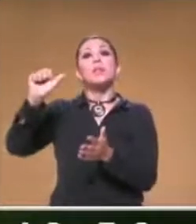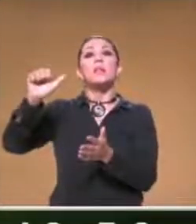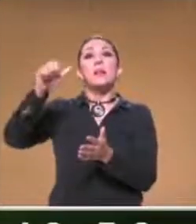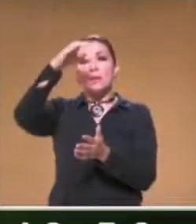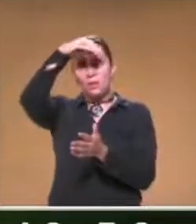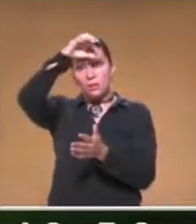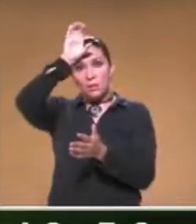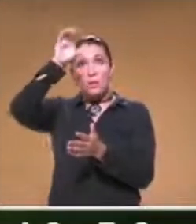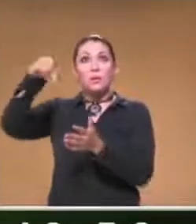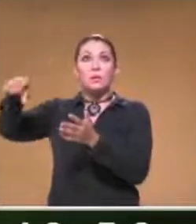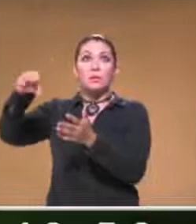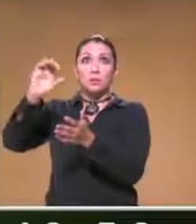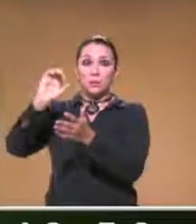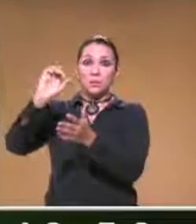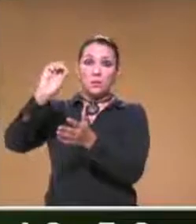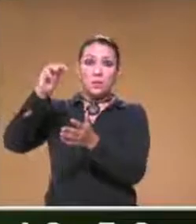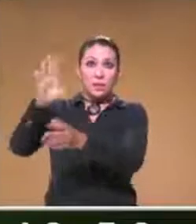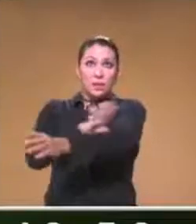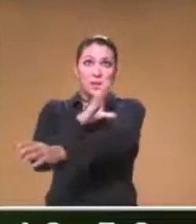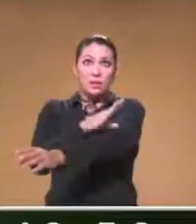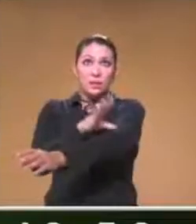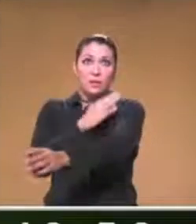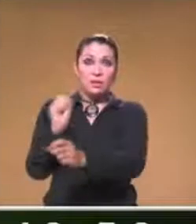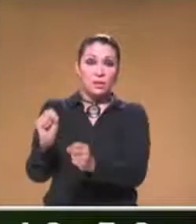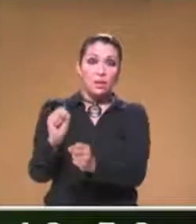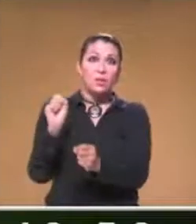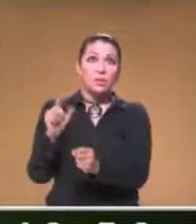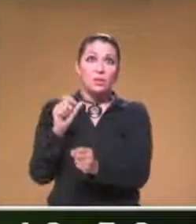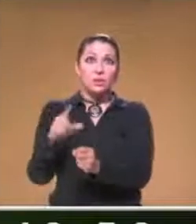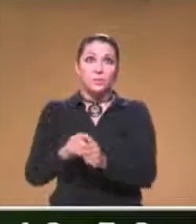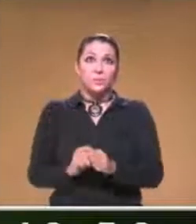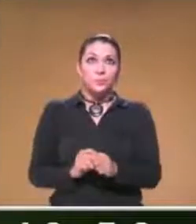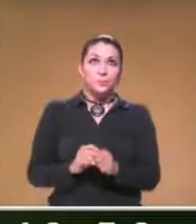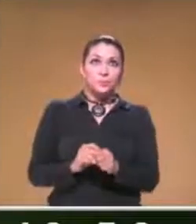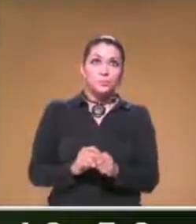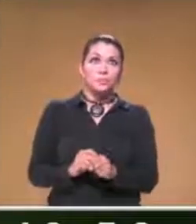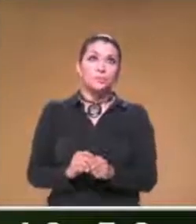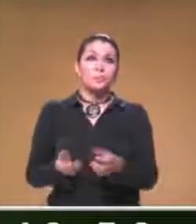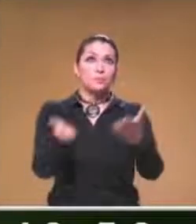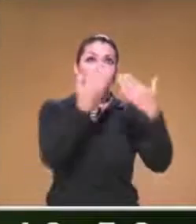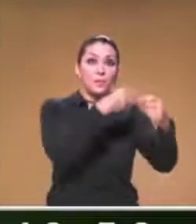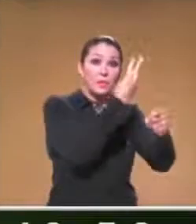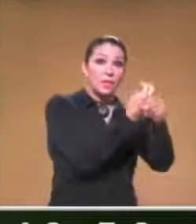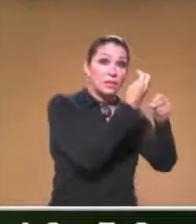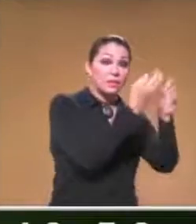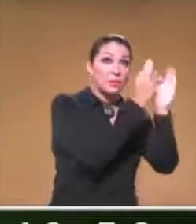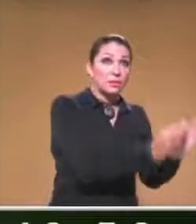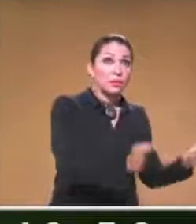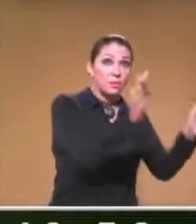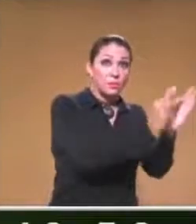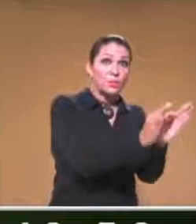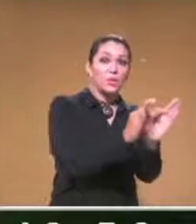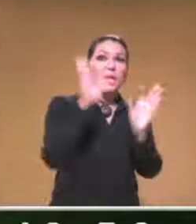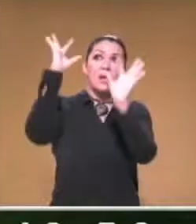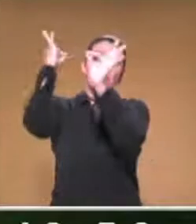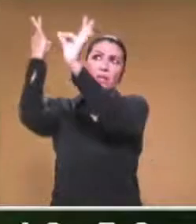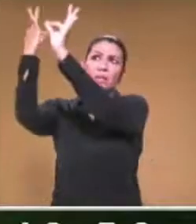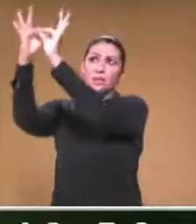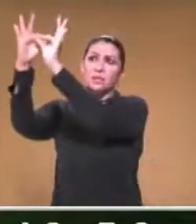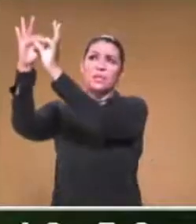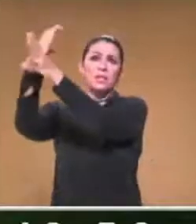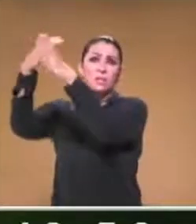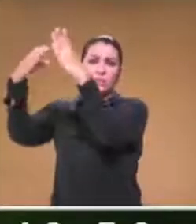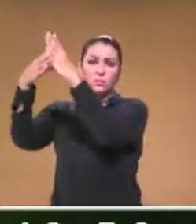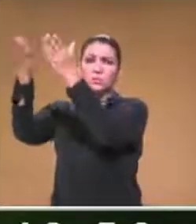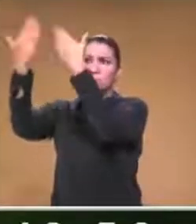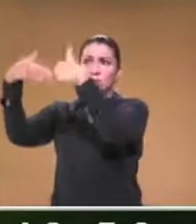y algún otro mineral de uso industrial. Terciario, prestación de servicios a la sociedad o a la